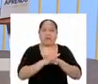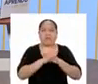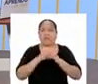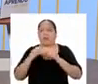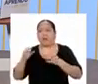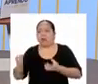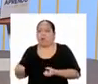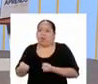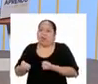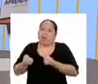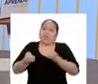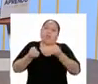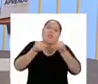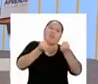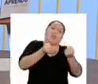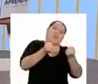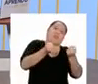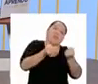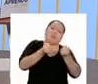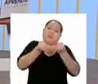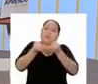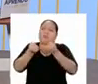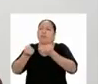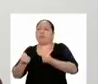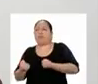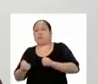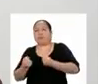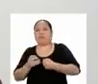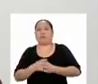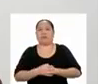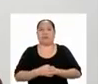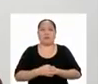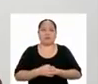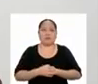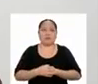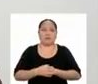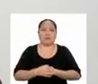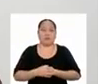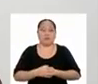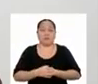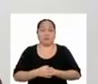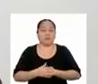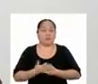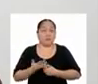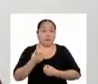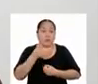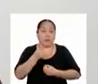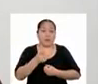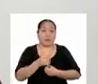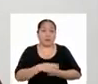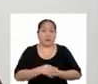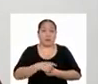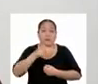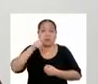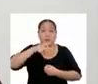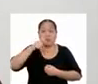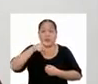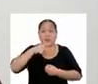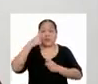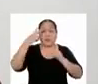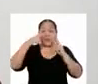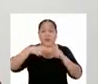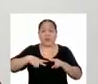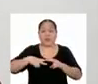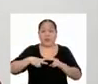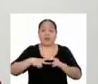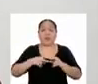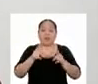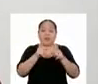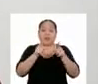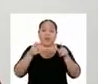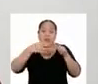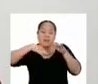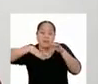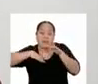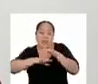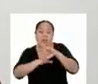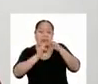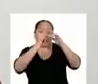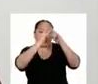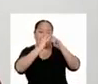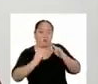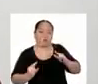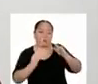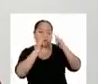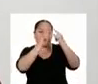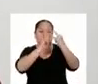a mi azotea con las cosas por las puras. Bueno, en ese caso puedes calcular el espacio que hay dentro de la carpa y